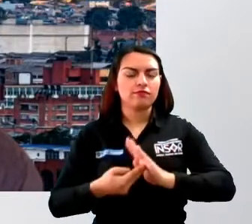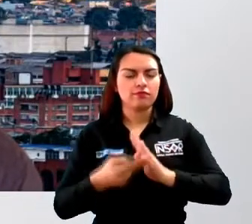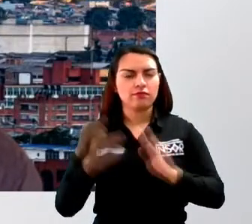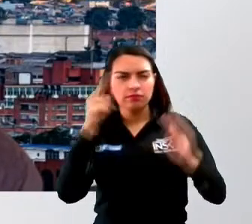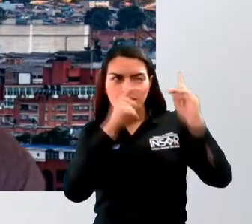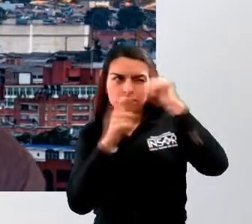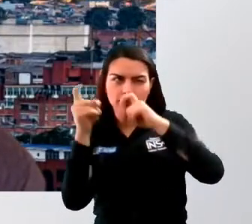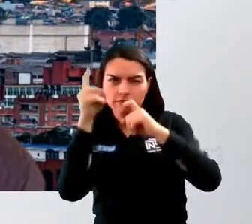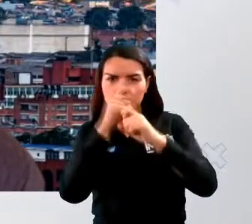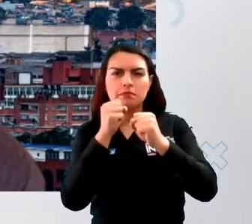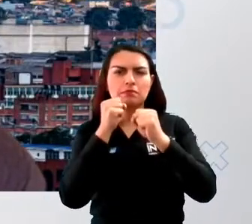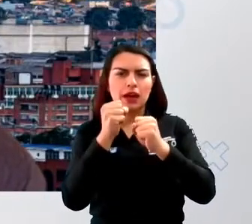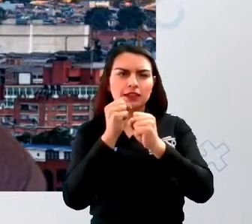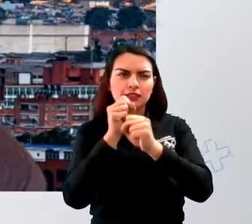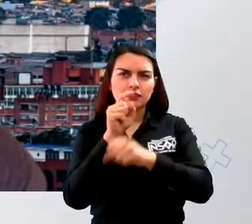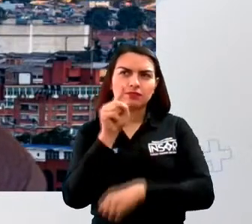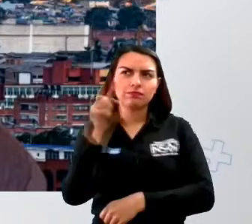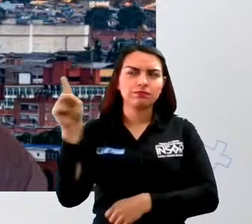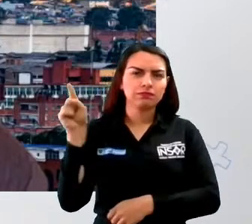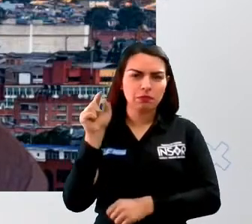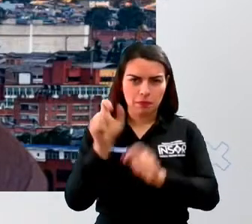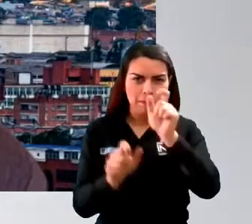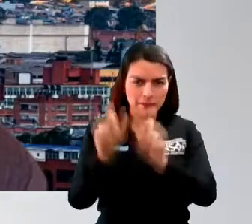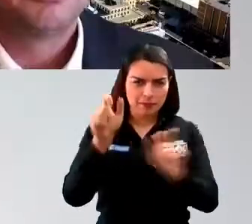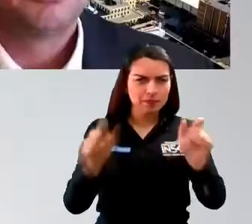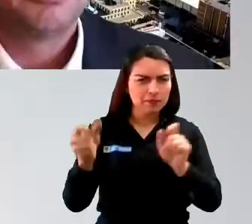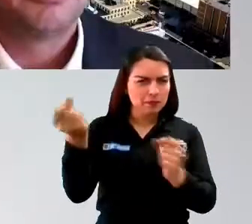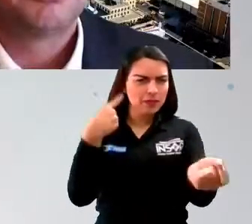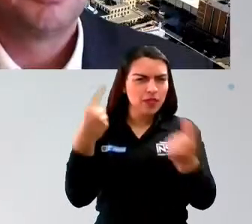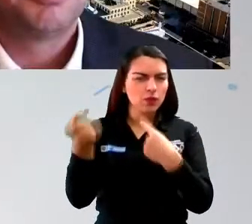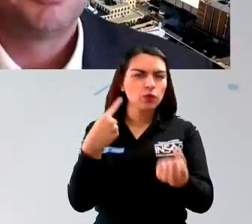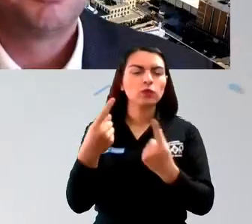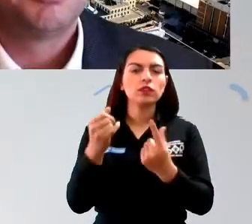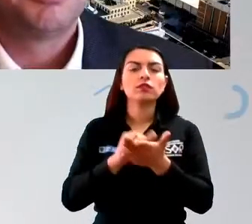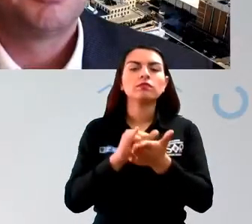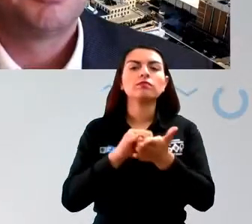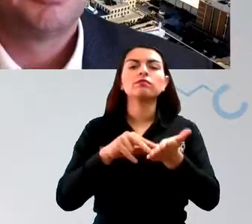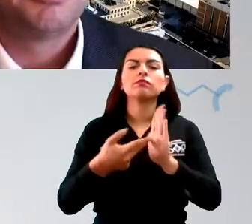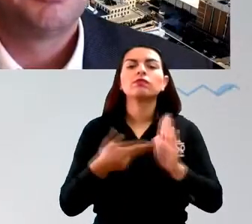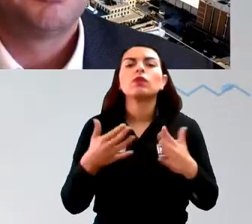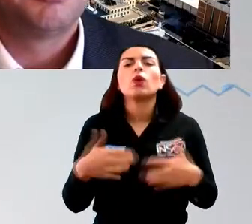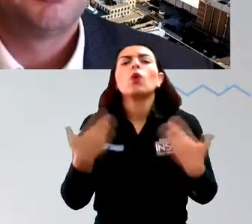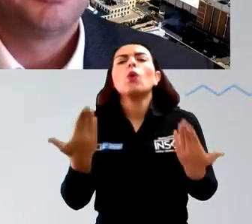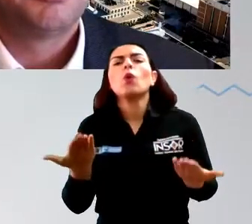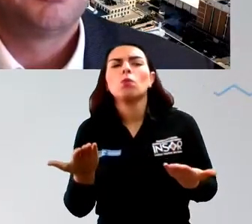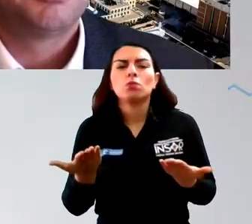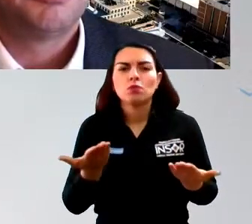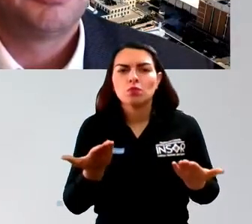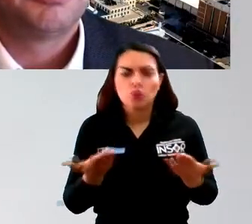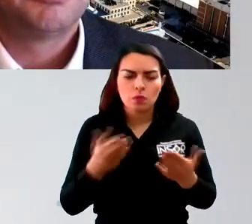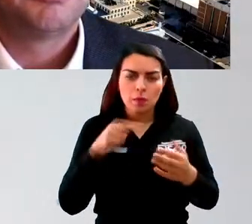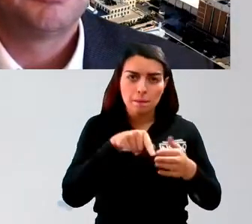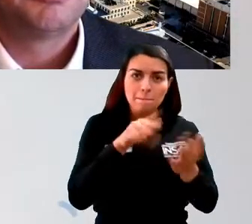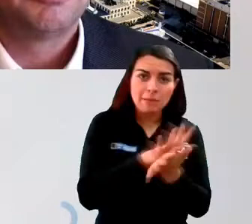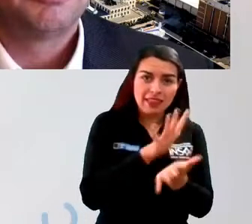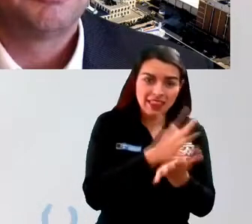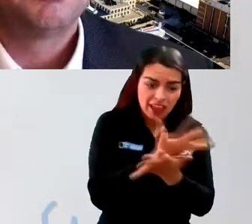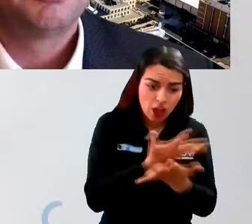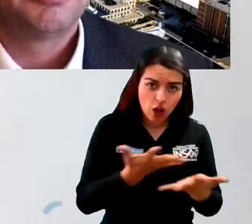de nuestros oyentes es, ¿cómo lograr para organizar material